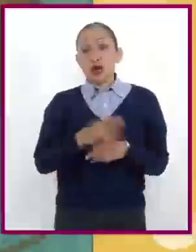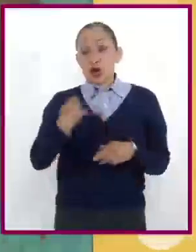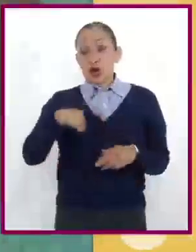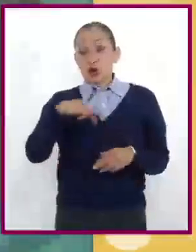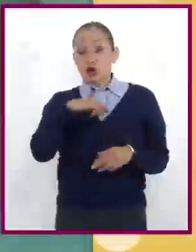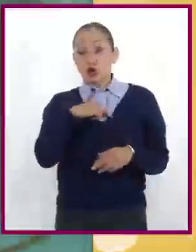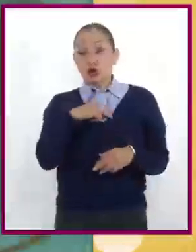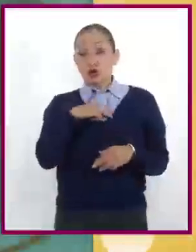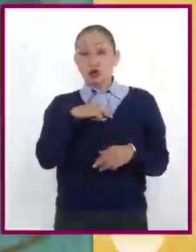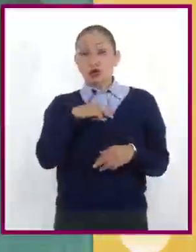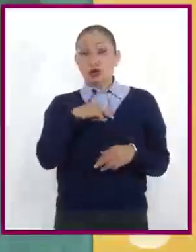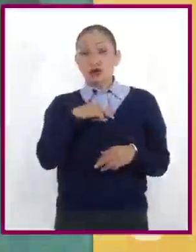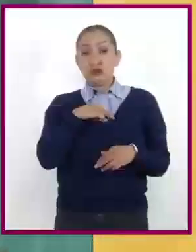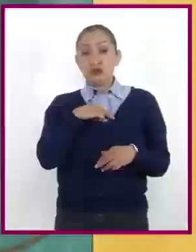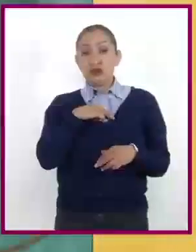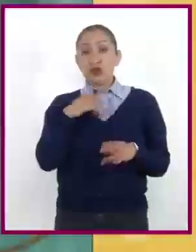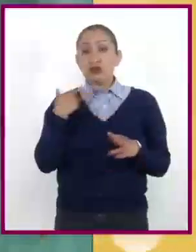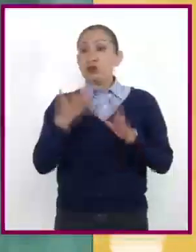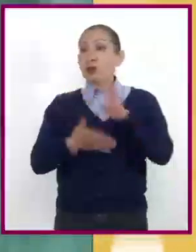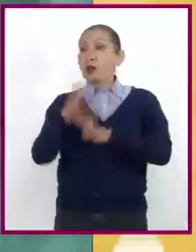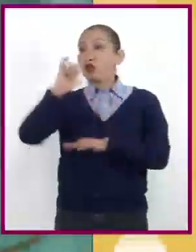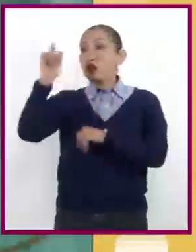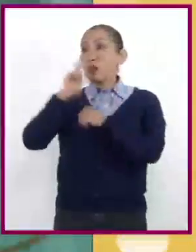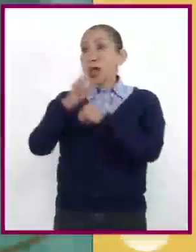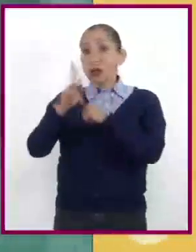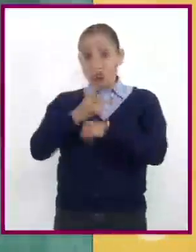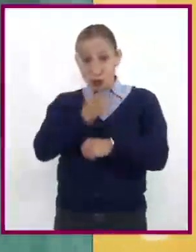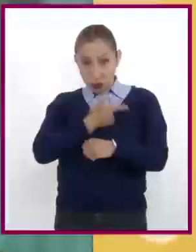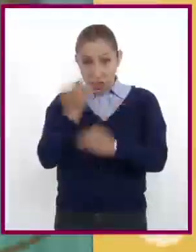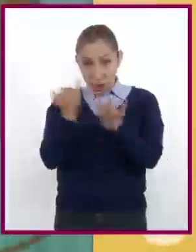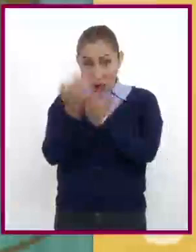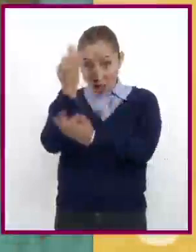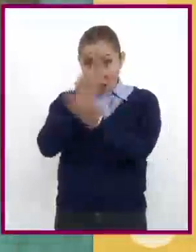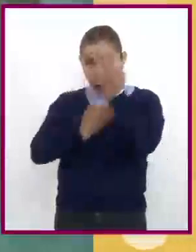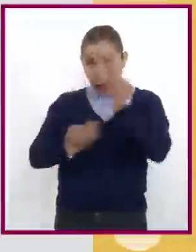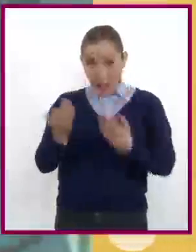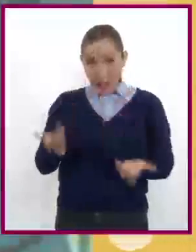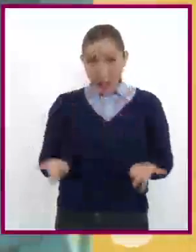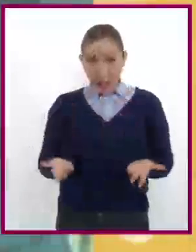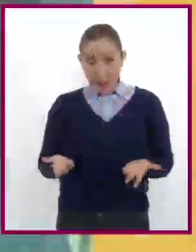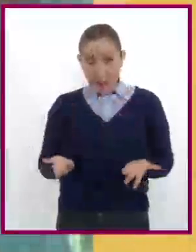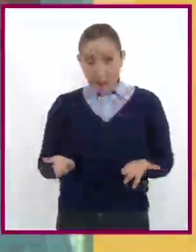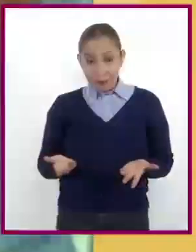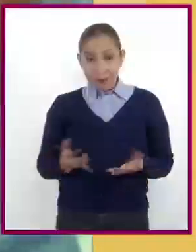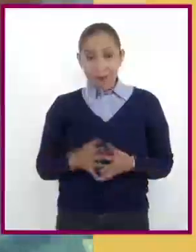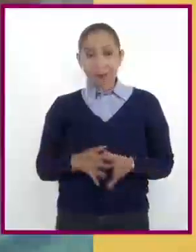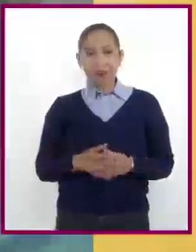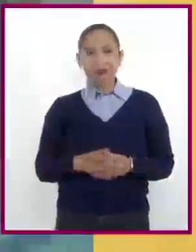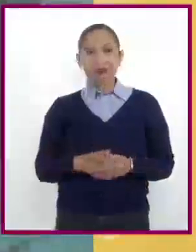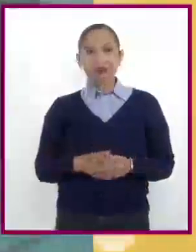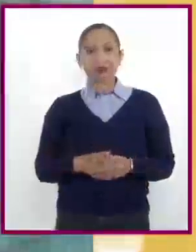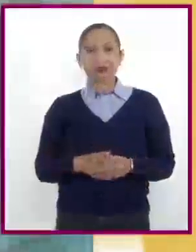nosotros, si fuéramos al extranjero, no nos gustaría que nos trataran de la misma forma.